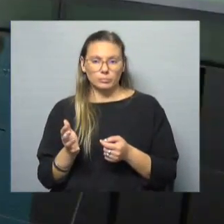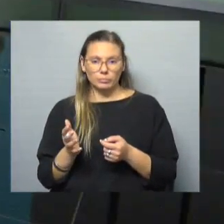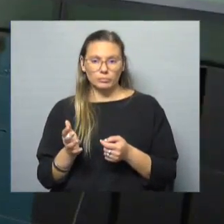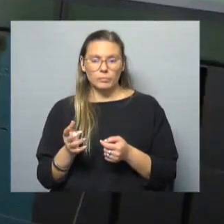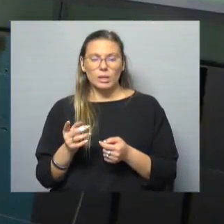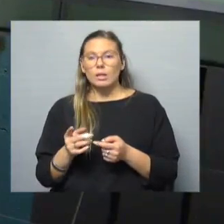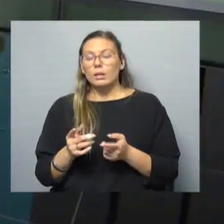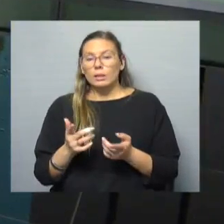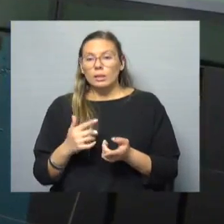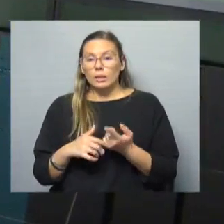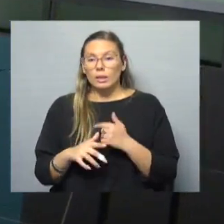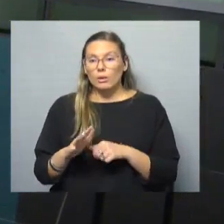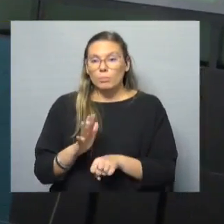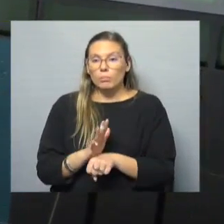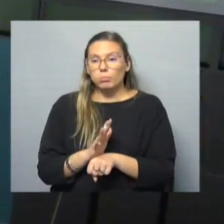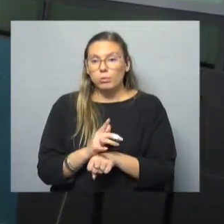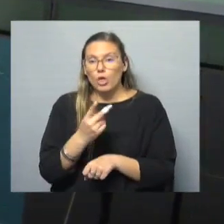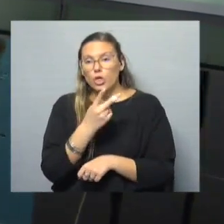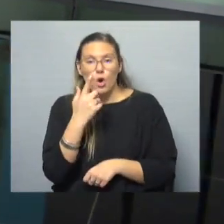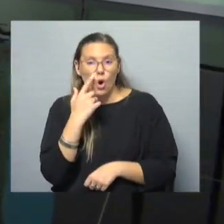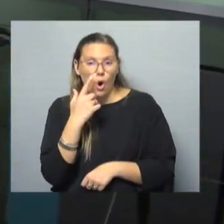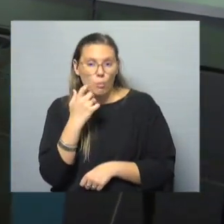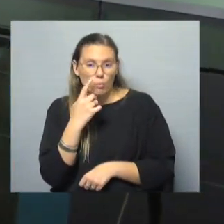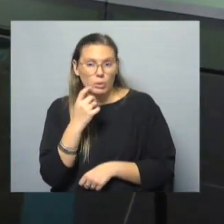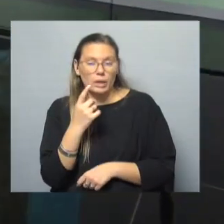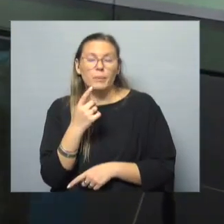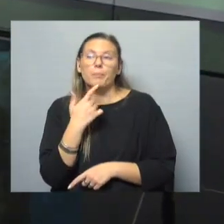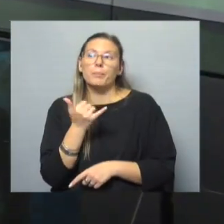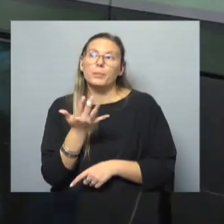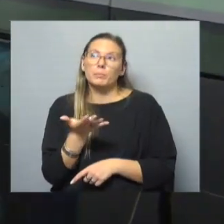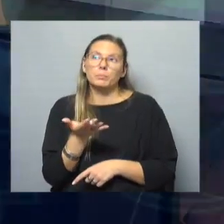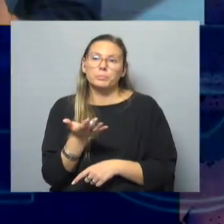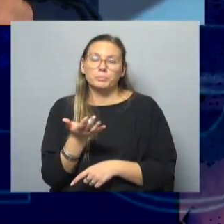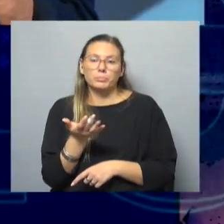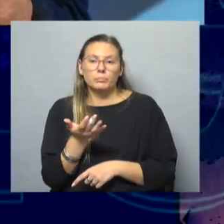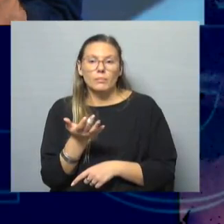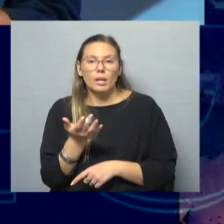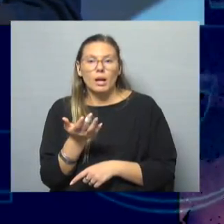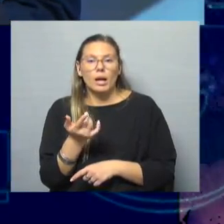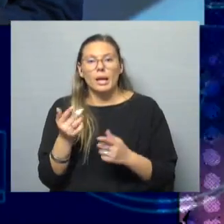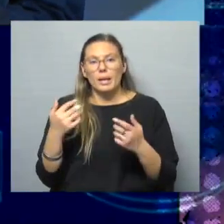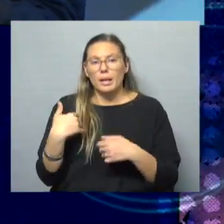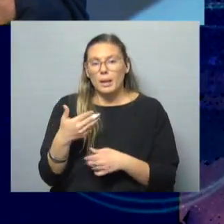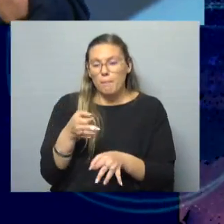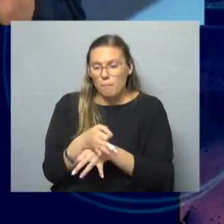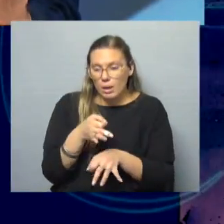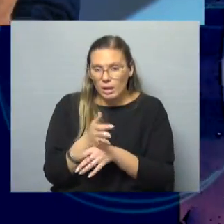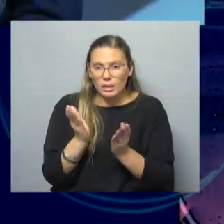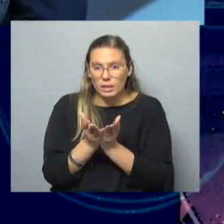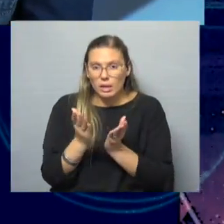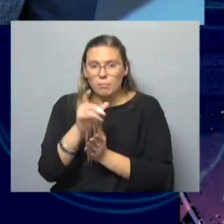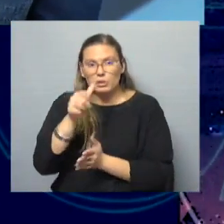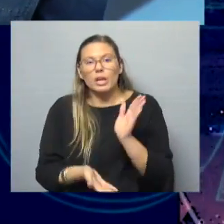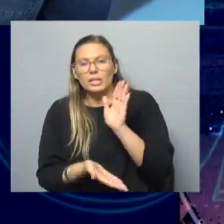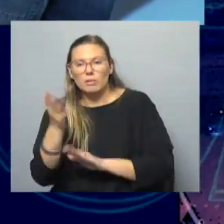Y es en definitiva como el espejo de dos hombres, en muchos sentidos, ¿no? O sea, el maestro y el alumno, el exiliado y el